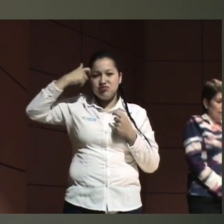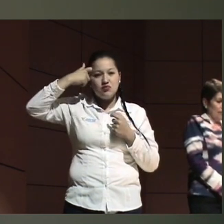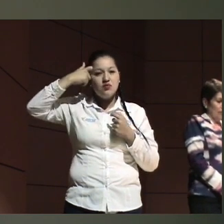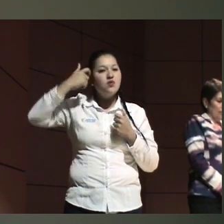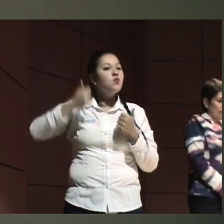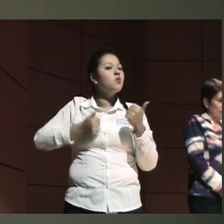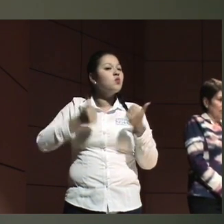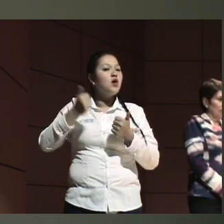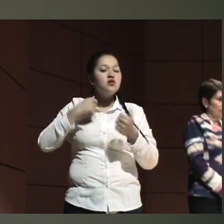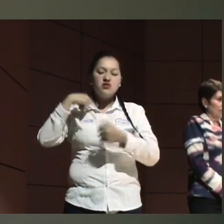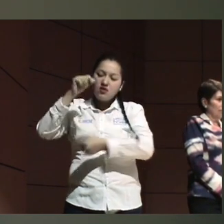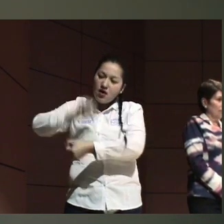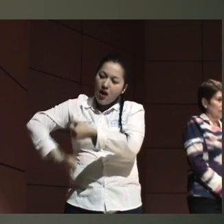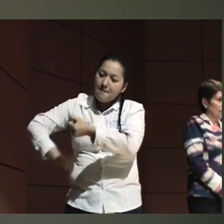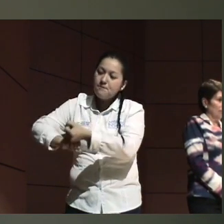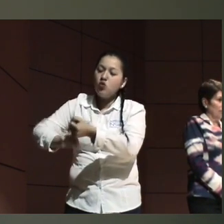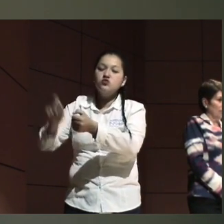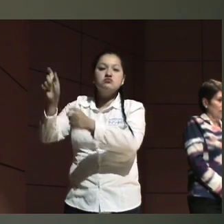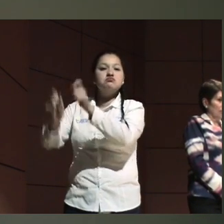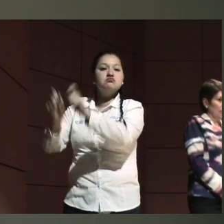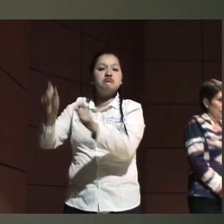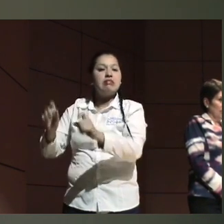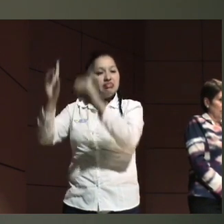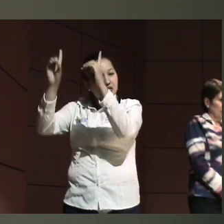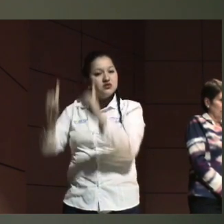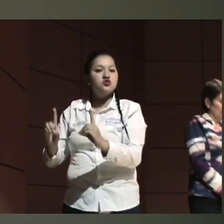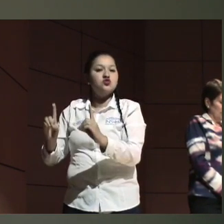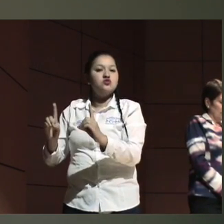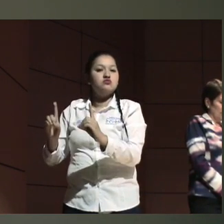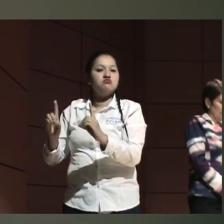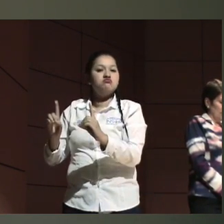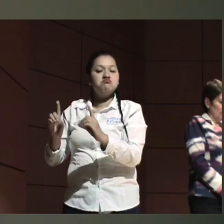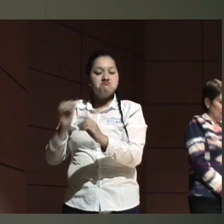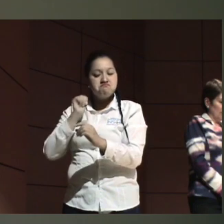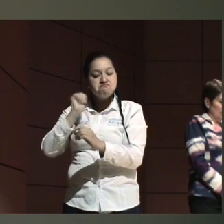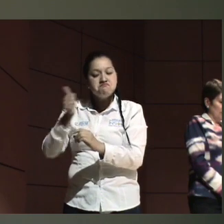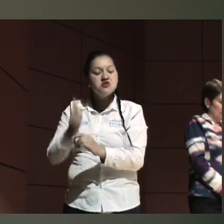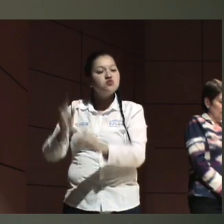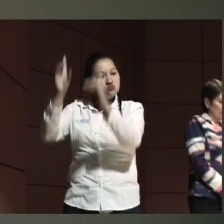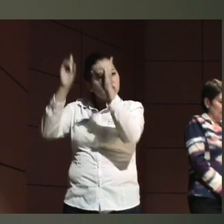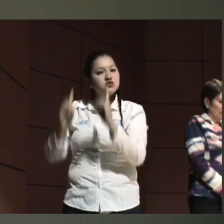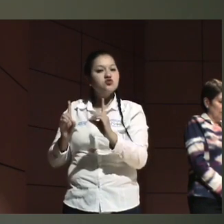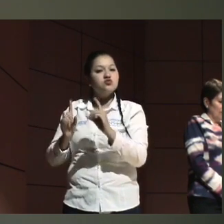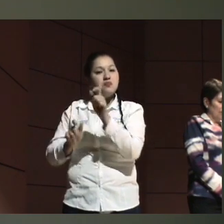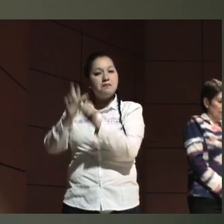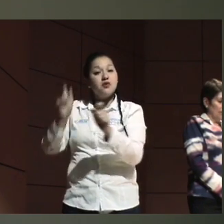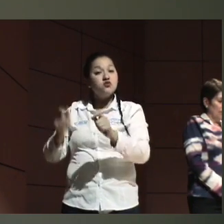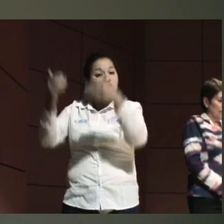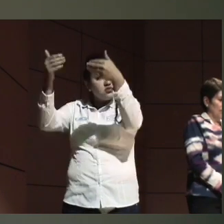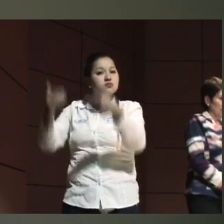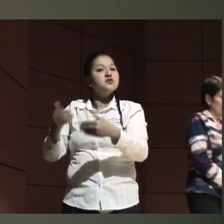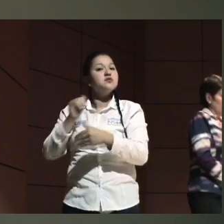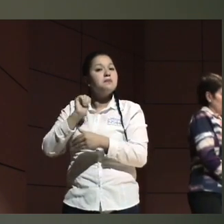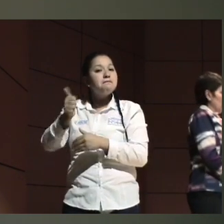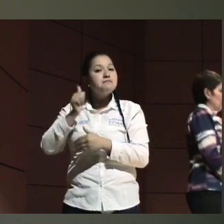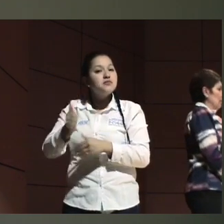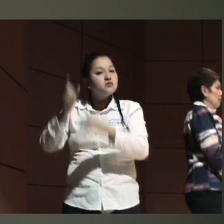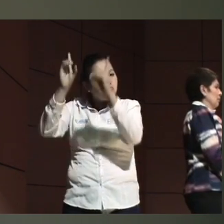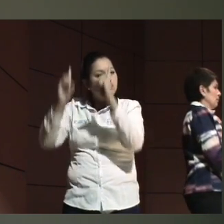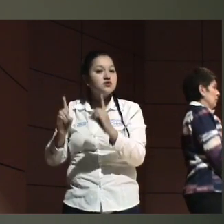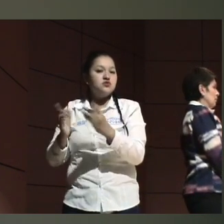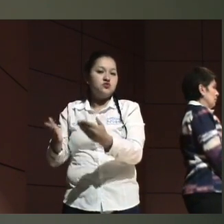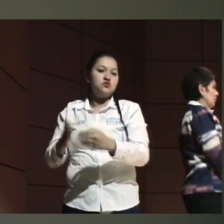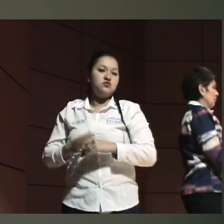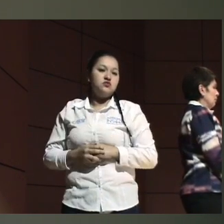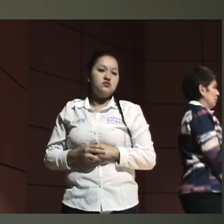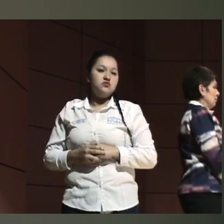apoyo de decisiones de la toma de decisiones de personas con discapacidad pues